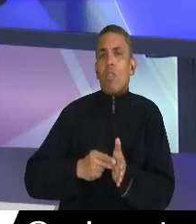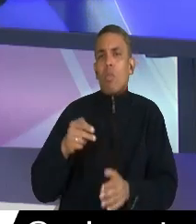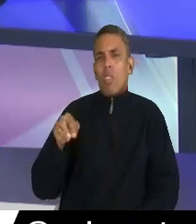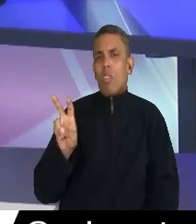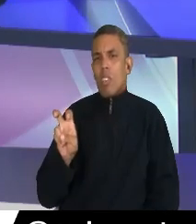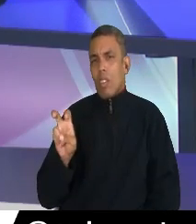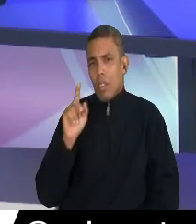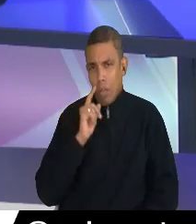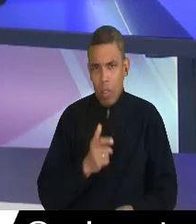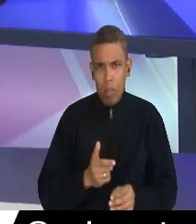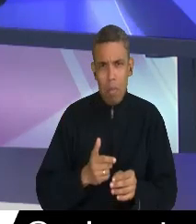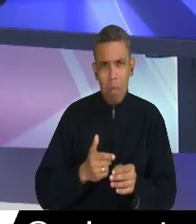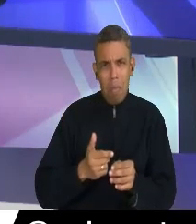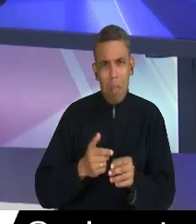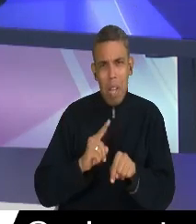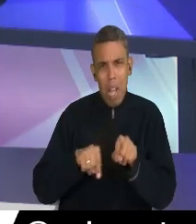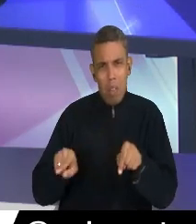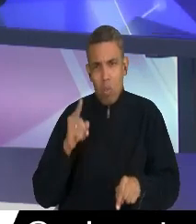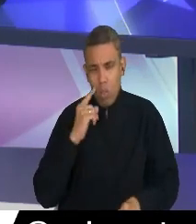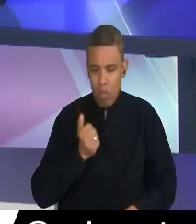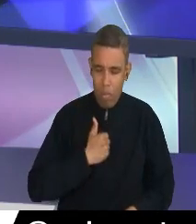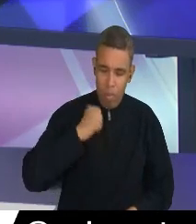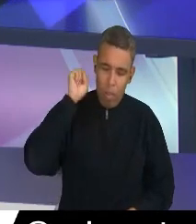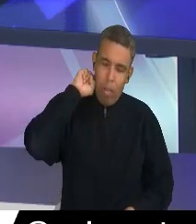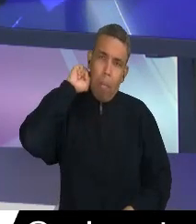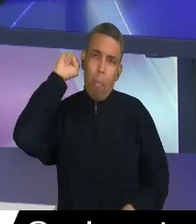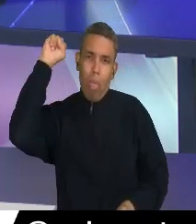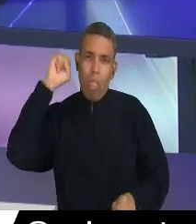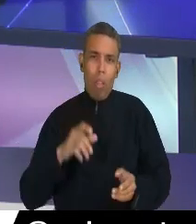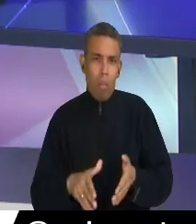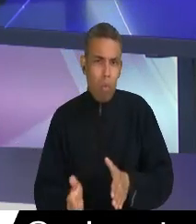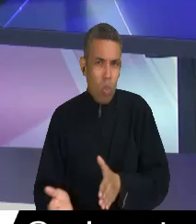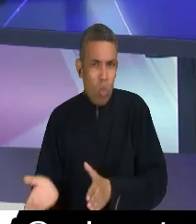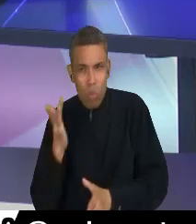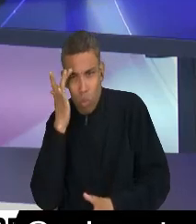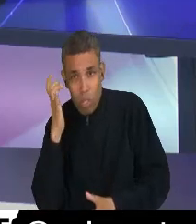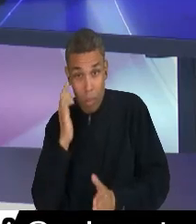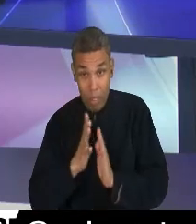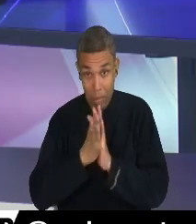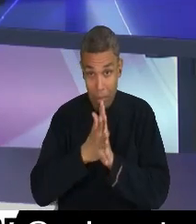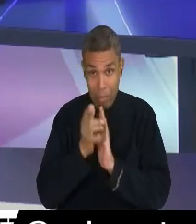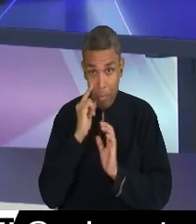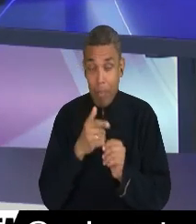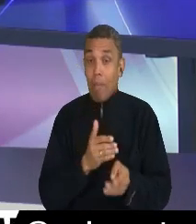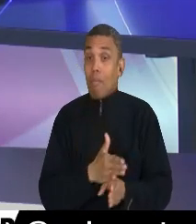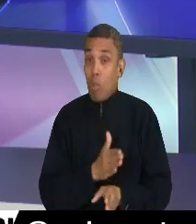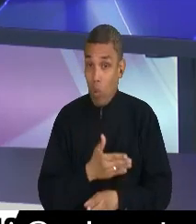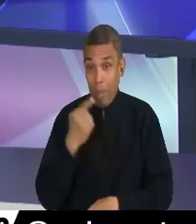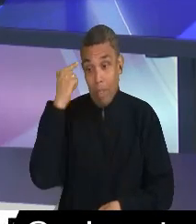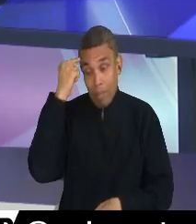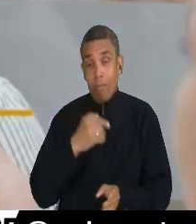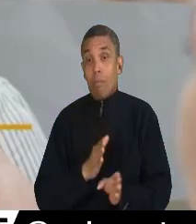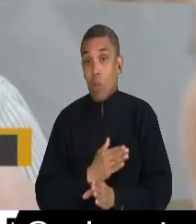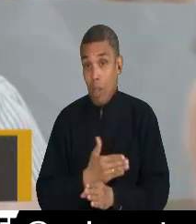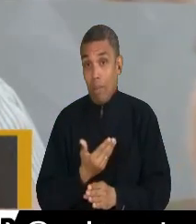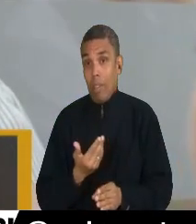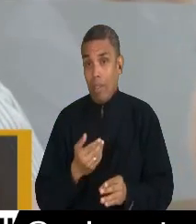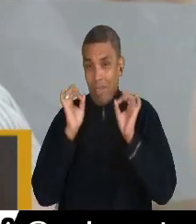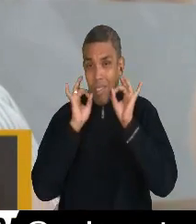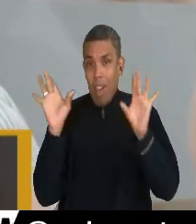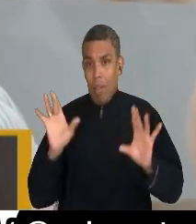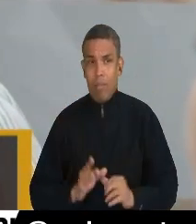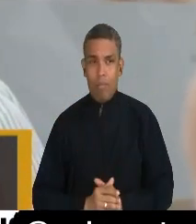Esta entidad anunció que se reforzará el comité para prevenir lo que ha sido considerado como un problema de salud pública. ¿Qué pasa con